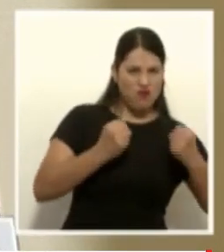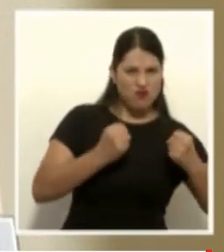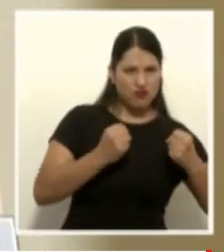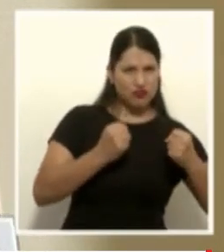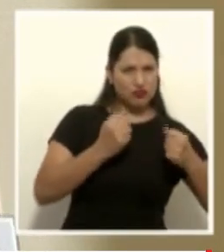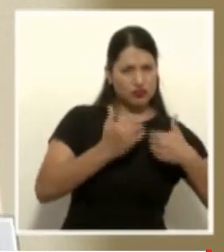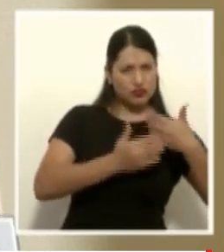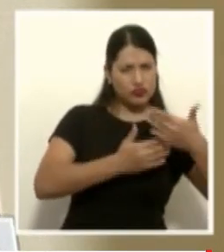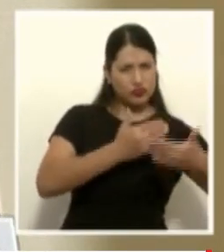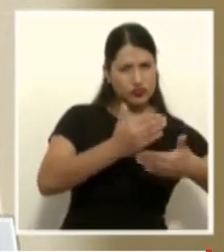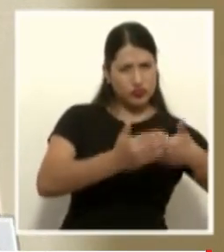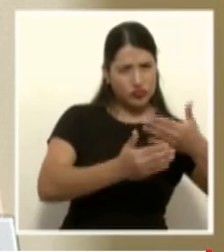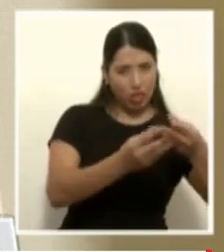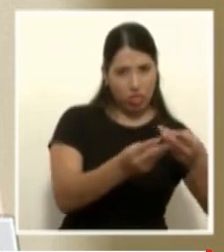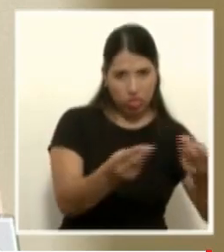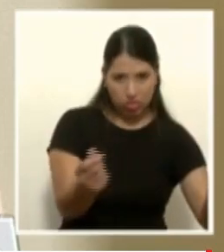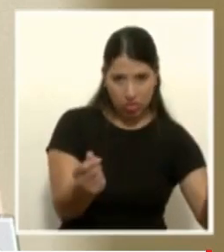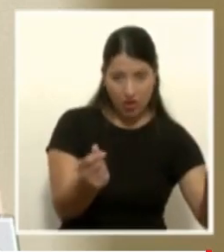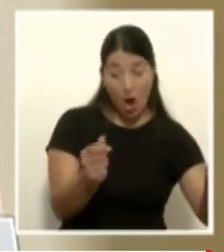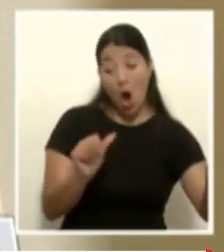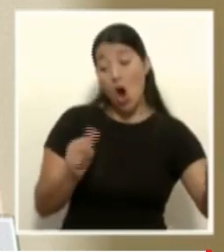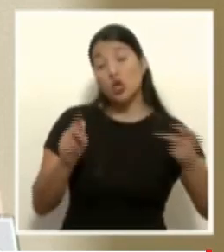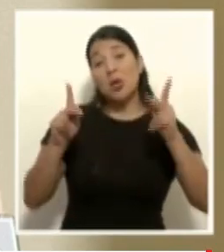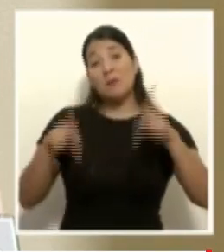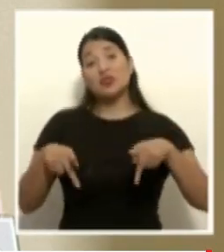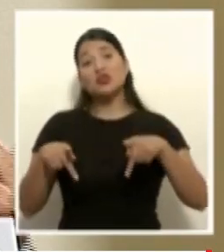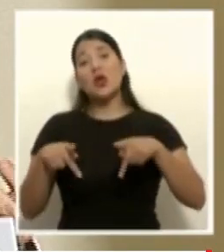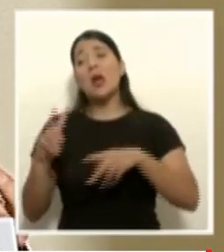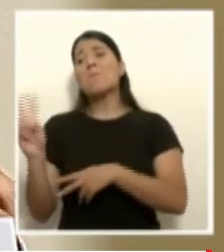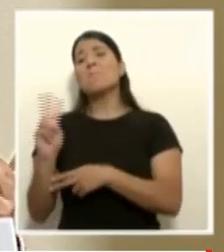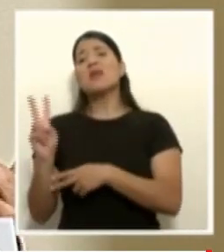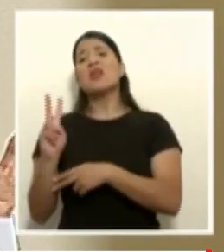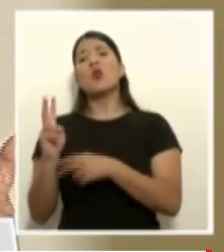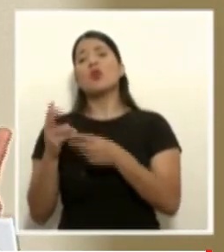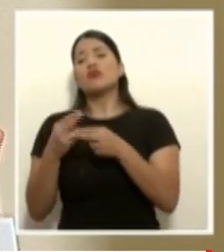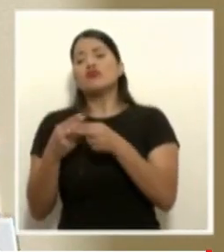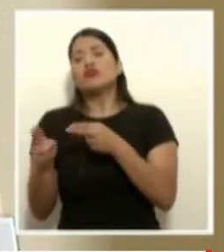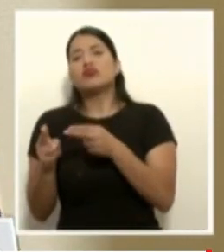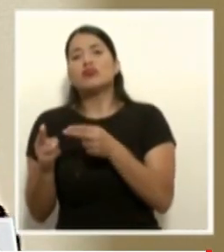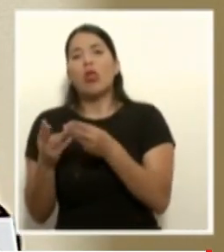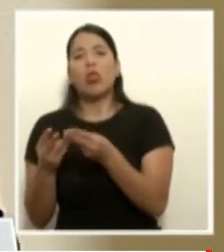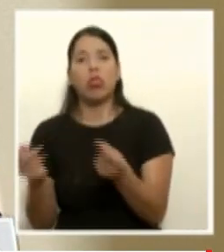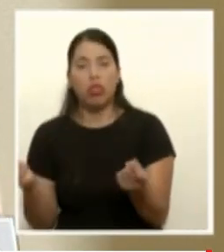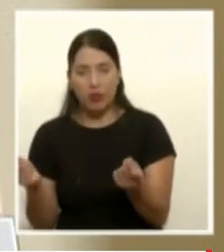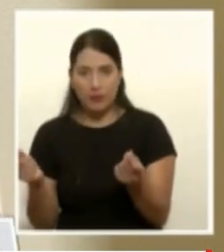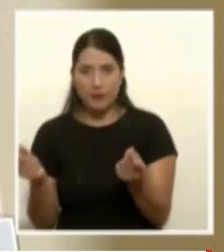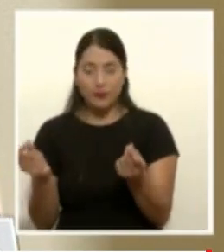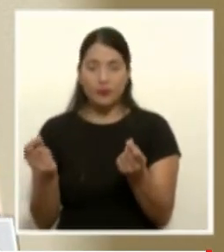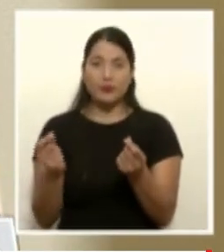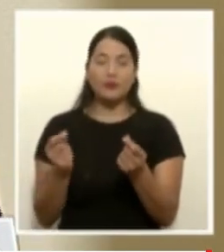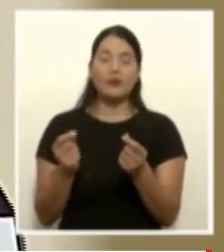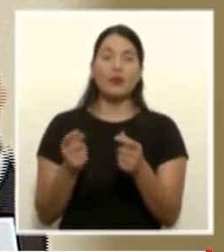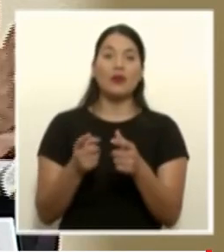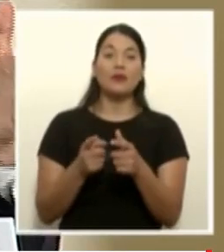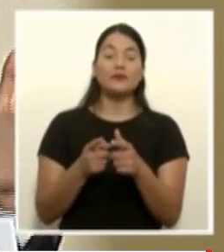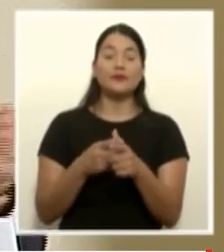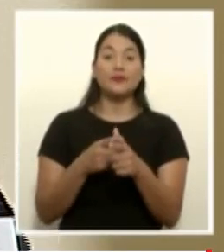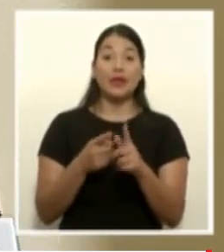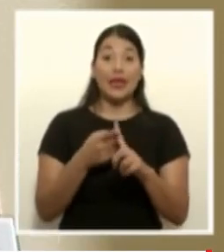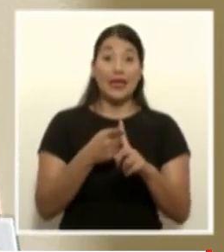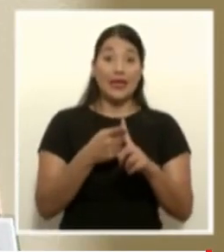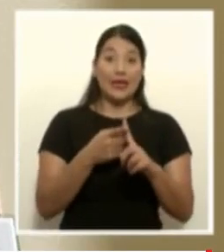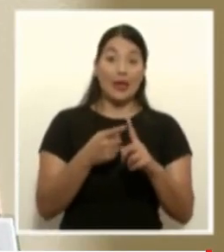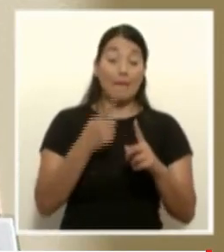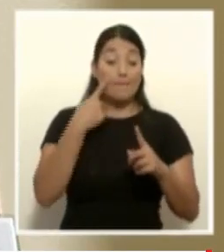muy extraño que una persona que ya haya estado en aislamiento por ese número de días desde el